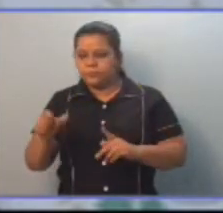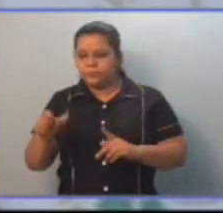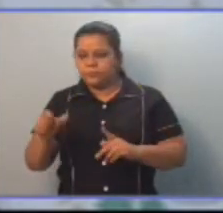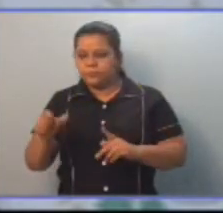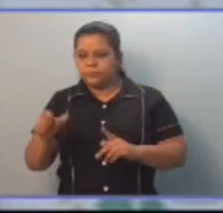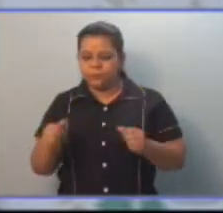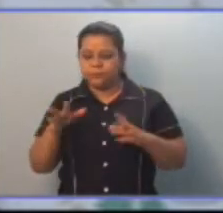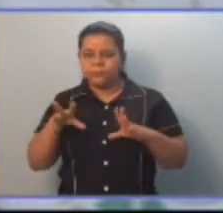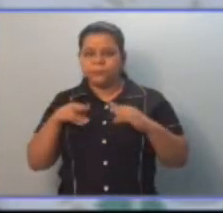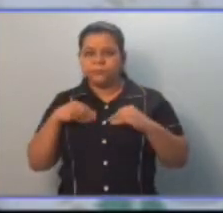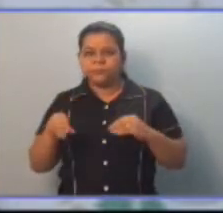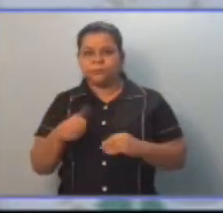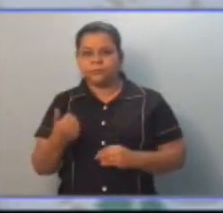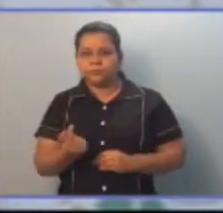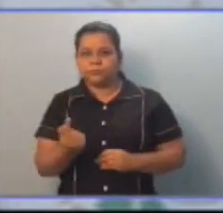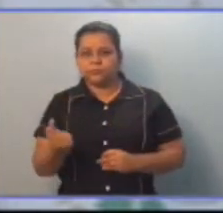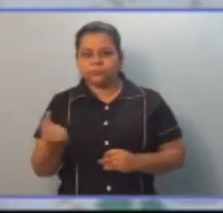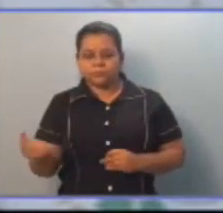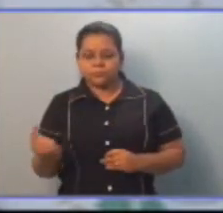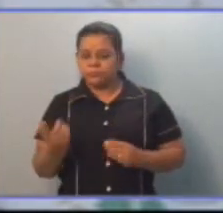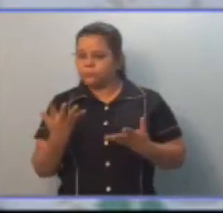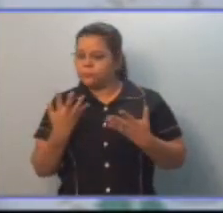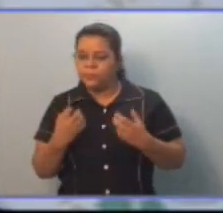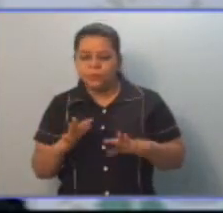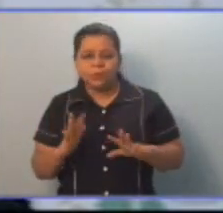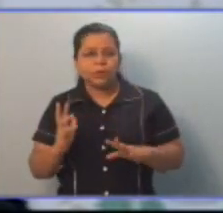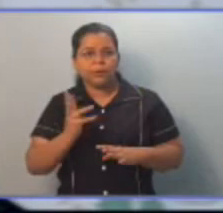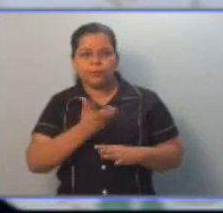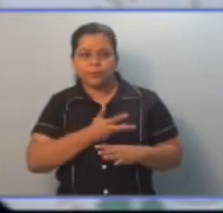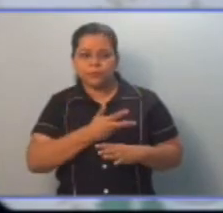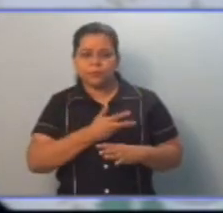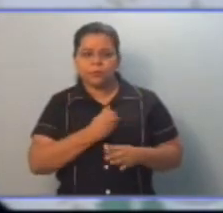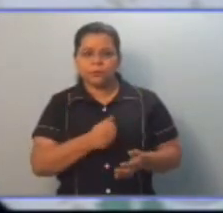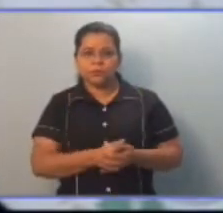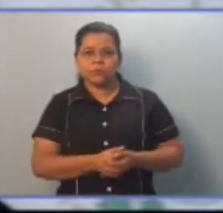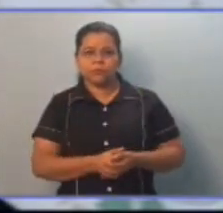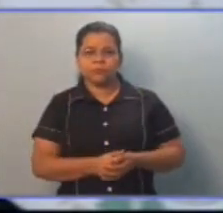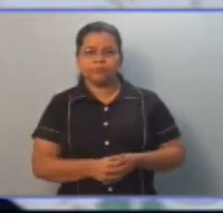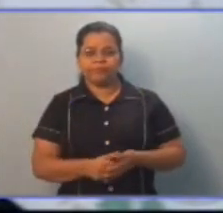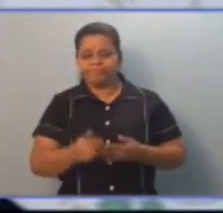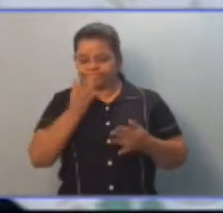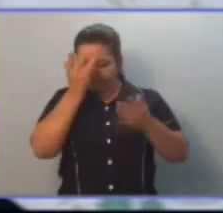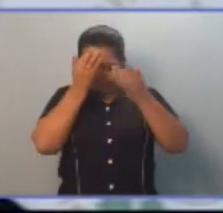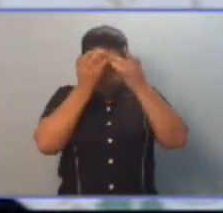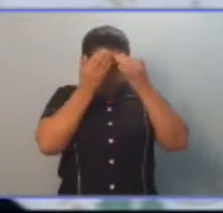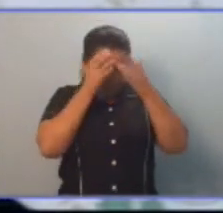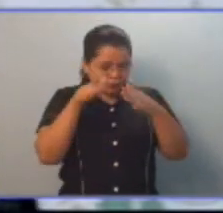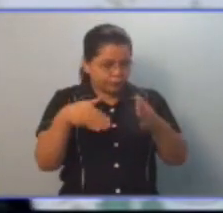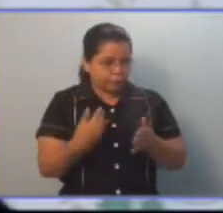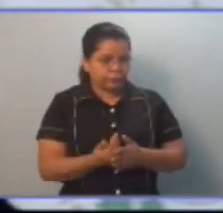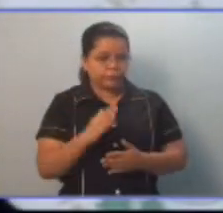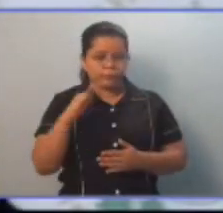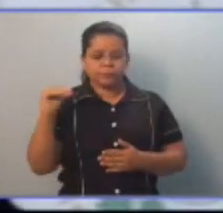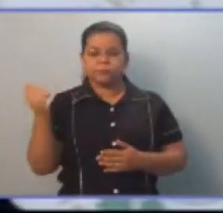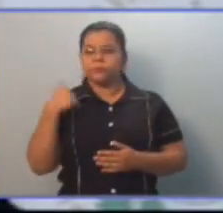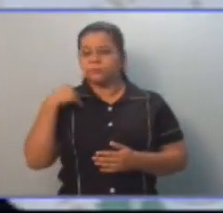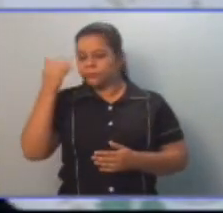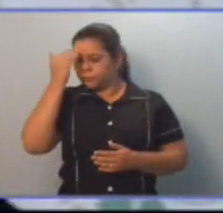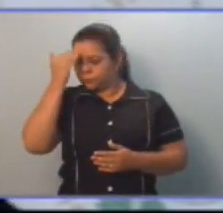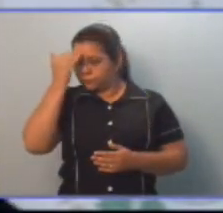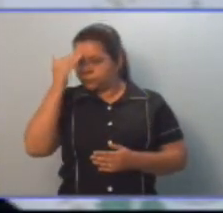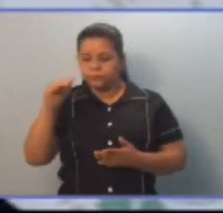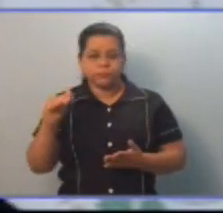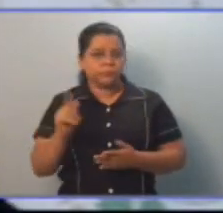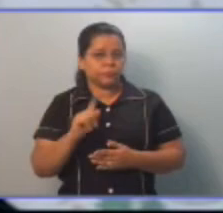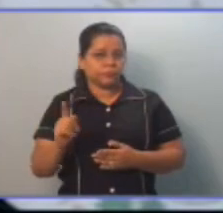perjudiquen a otros, y lo que no queremos es generar zozobra en nuestro país. Yo entiendo que no fue esa la